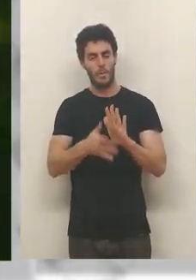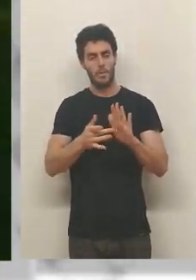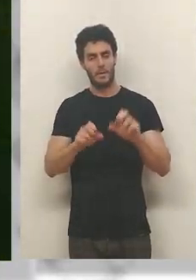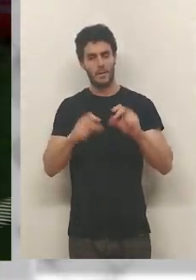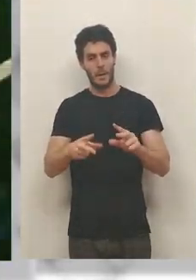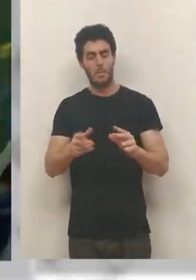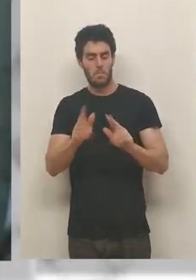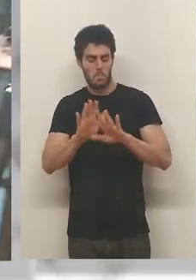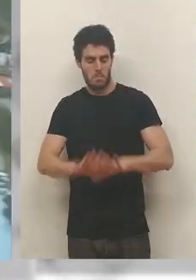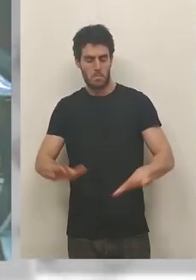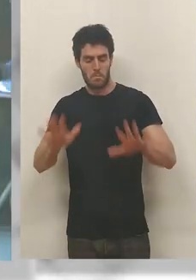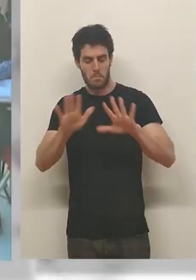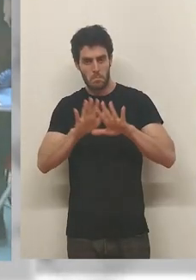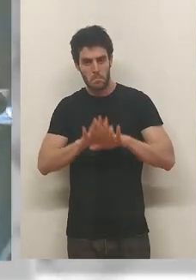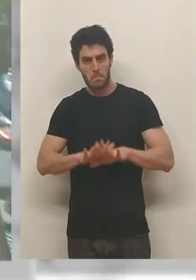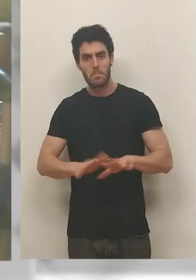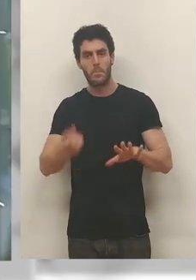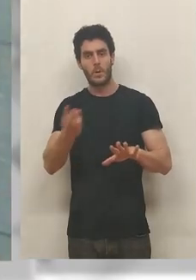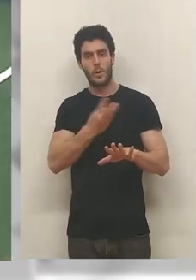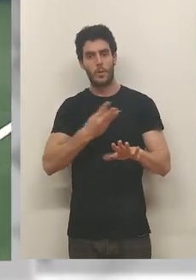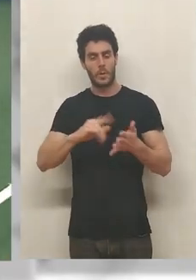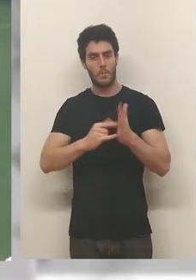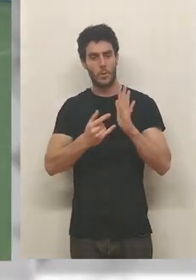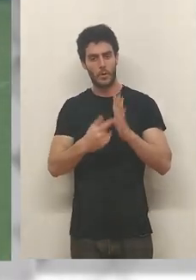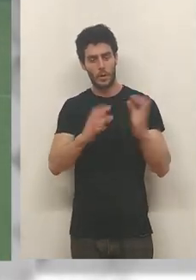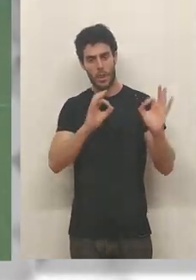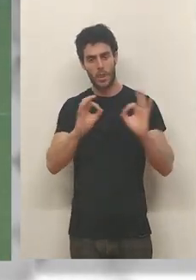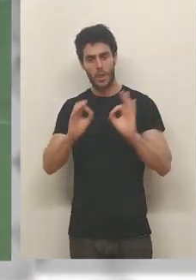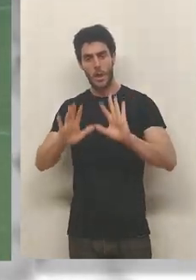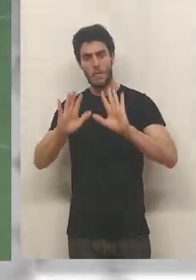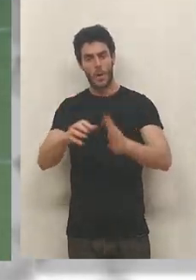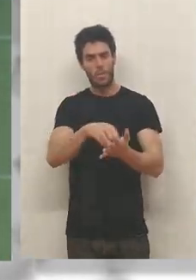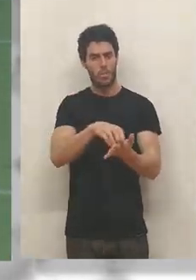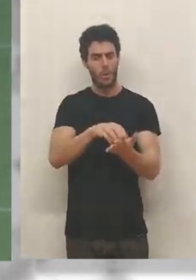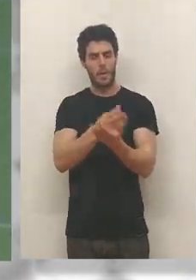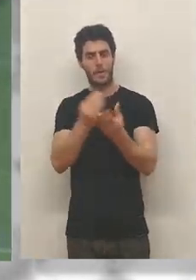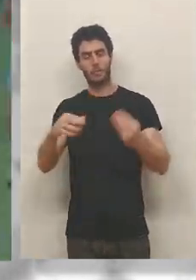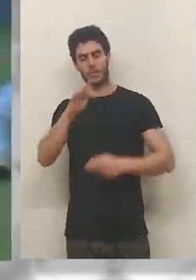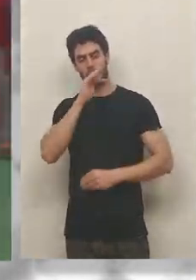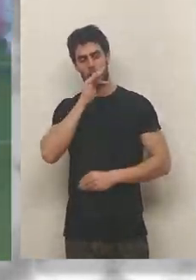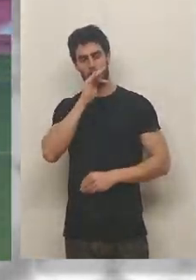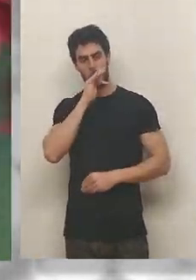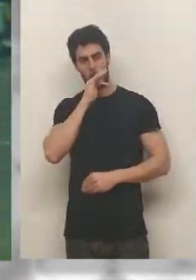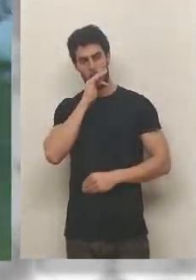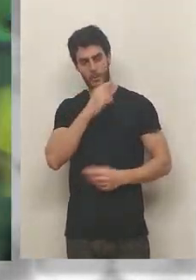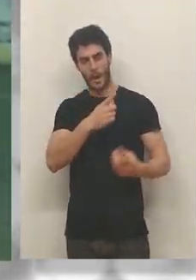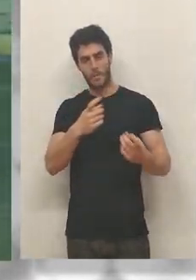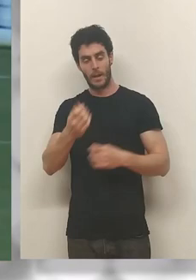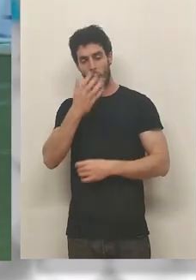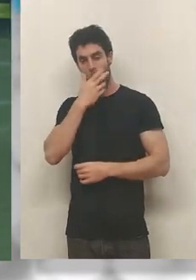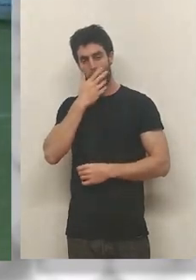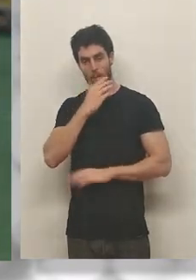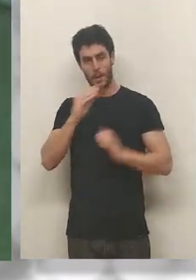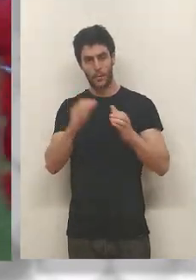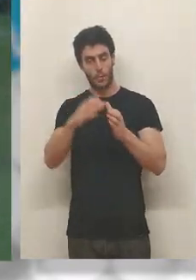prisa pero sin pausa y además en silencio. Los tres están preparando ya sus proyectos en la categoría aunque hay muchas incógnitas encima de la mesa.